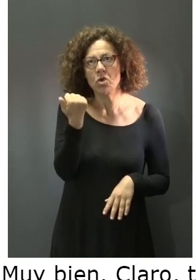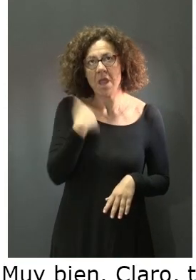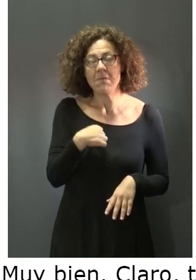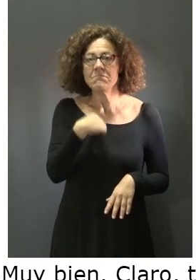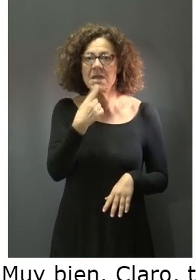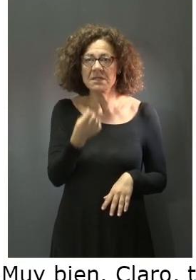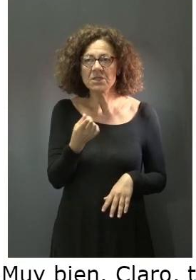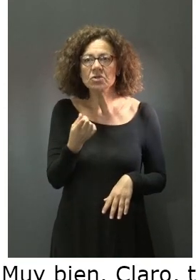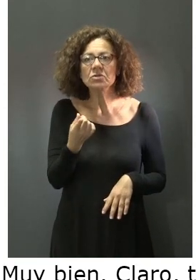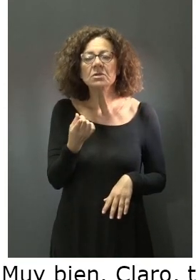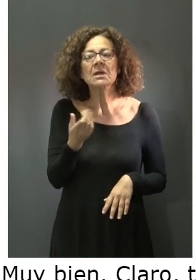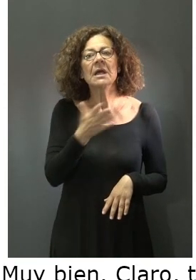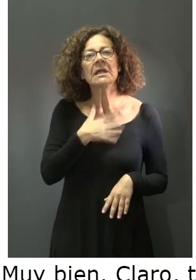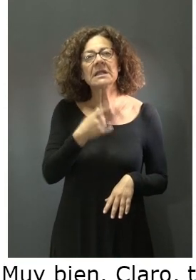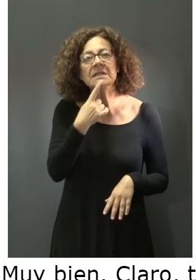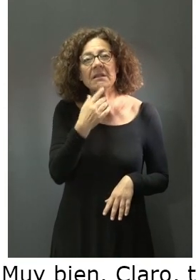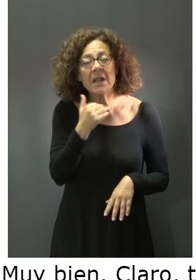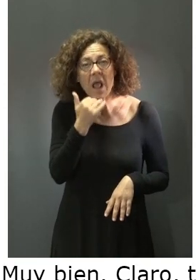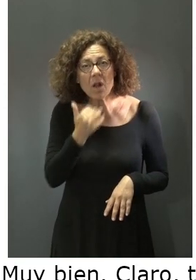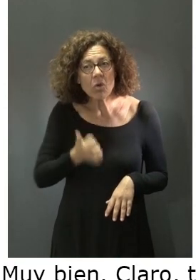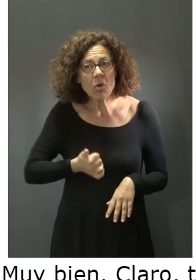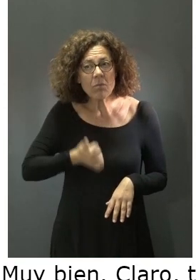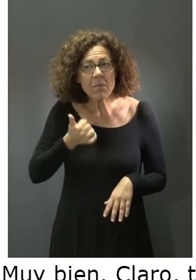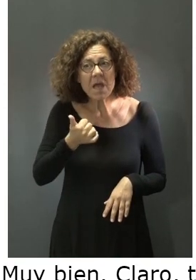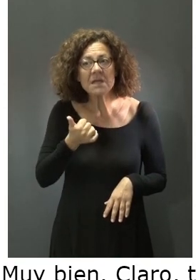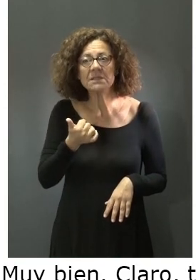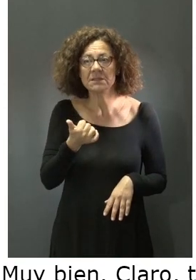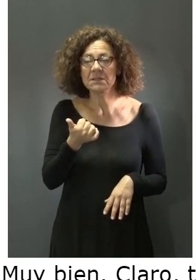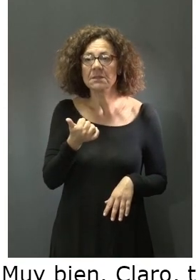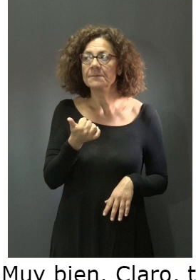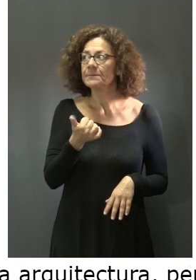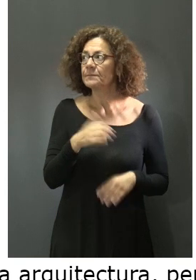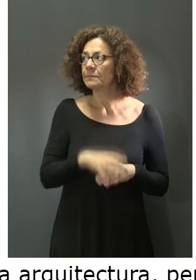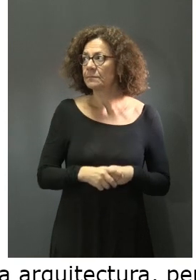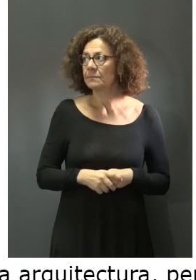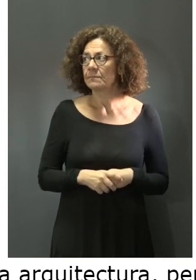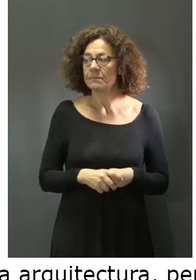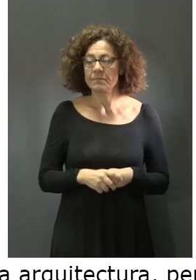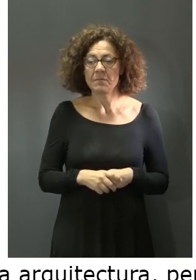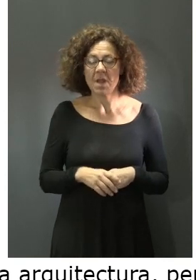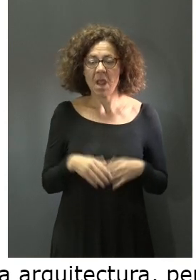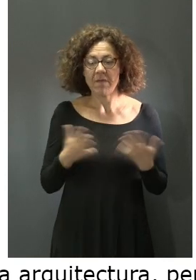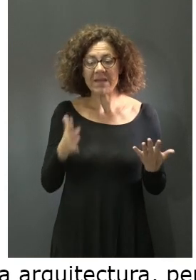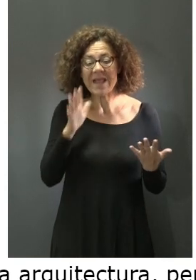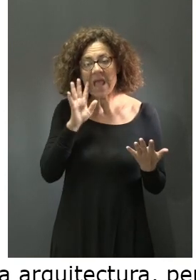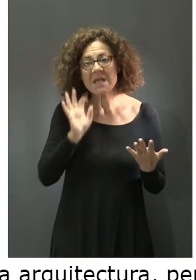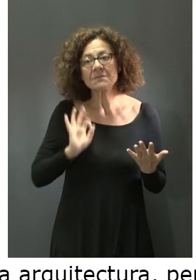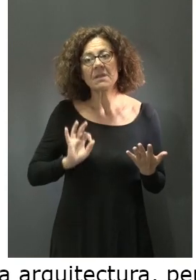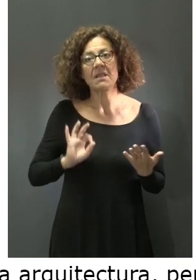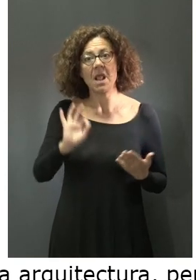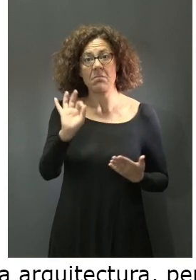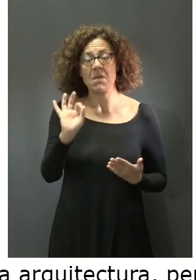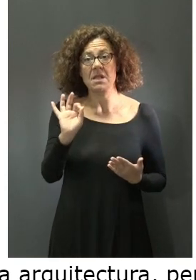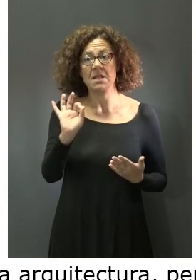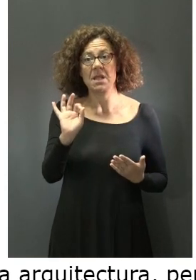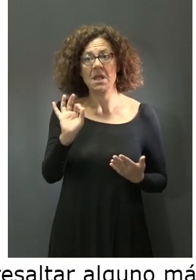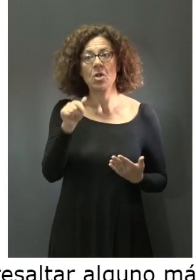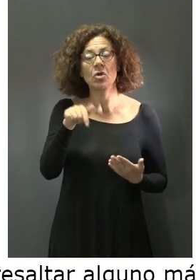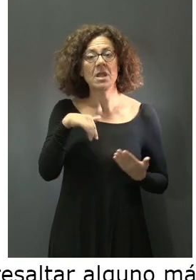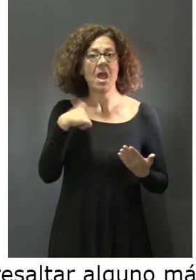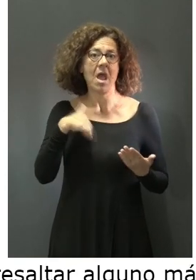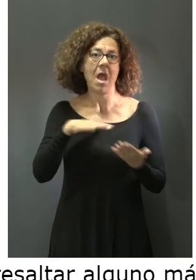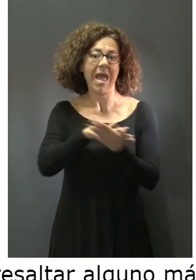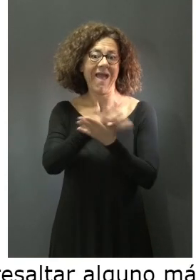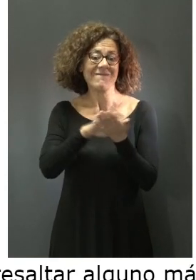sobre ellos. ¿Quieres resaltar alguno más? Los has ido comentando. Bueno, sobre todo es lo que hemos hablado un poco